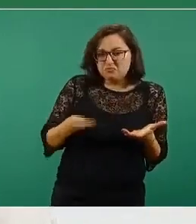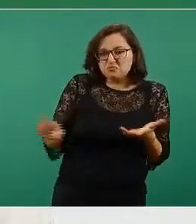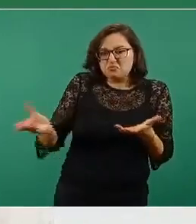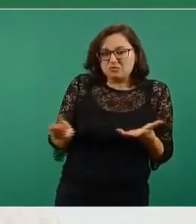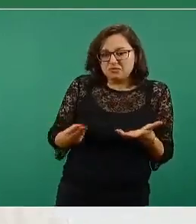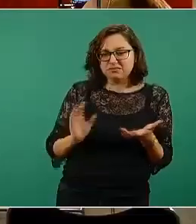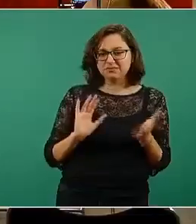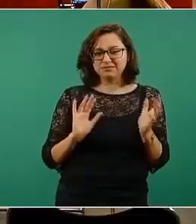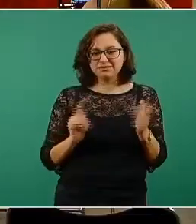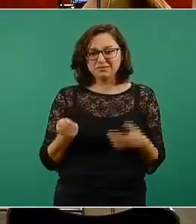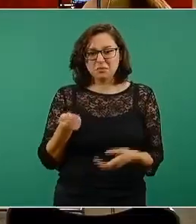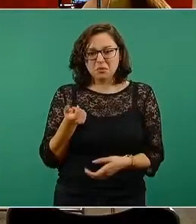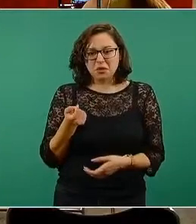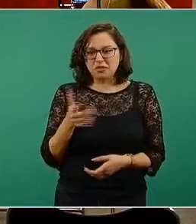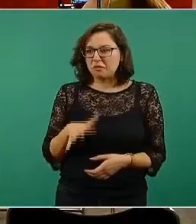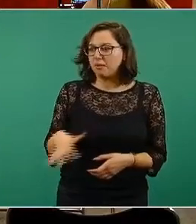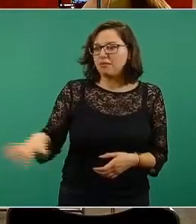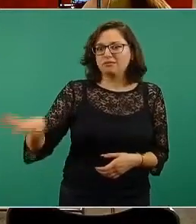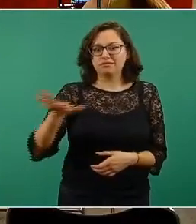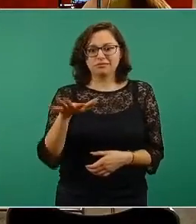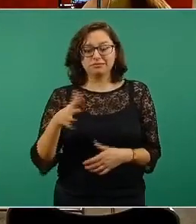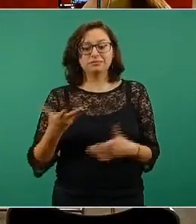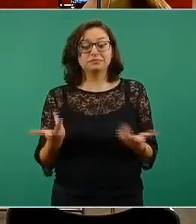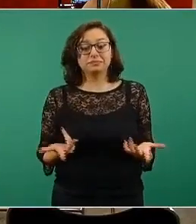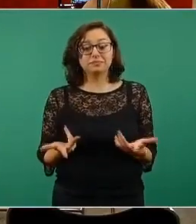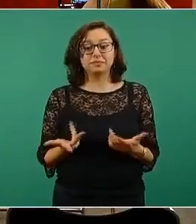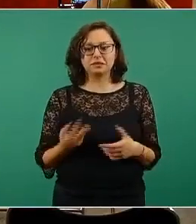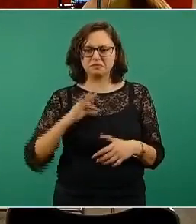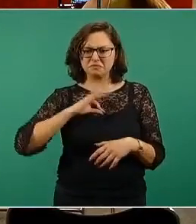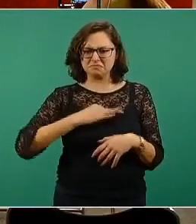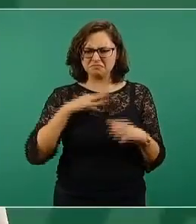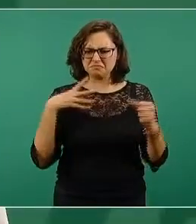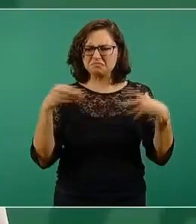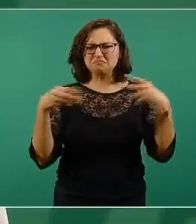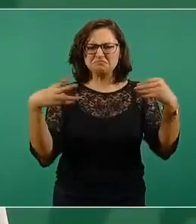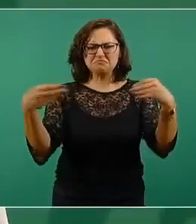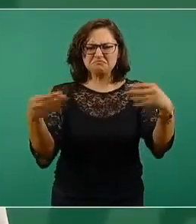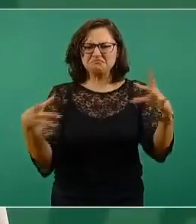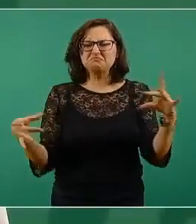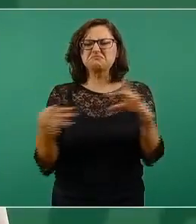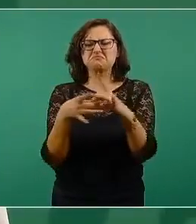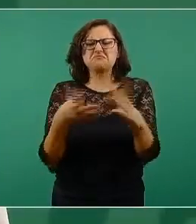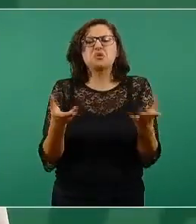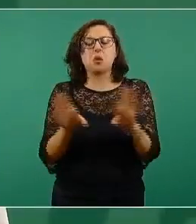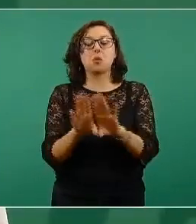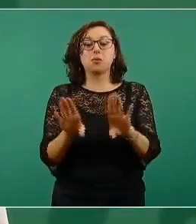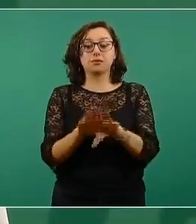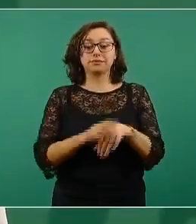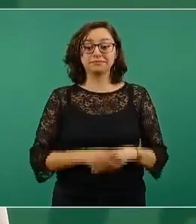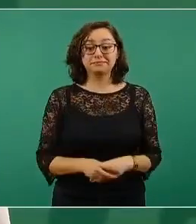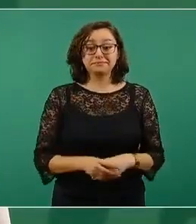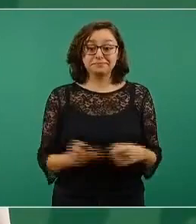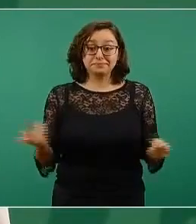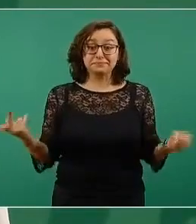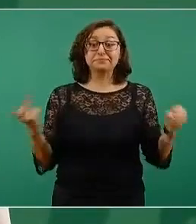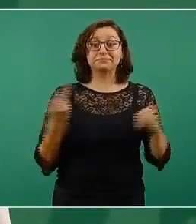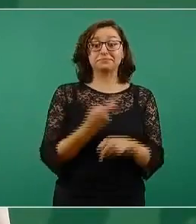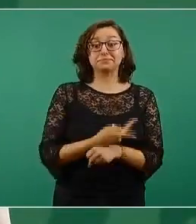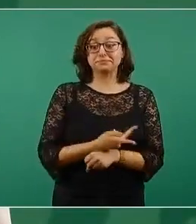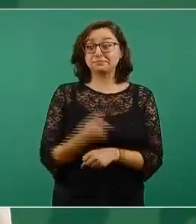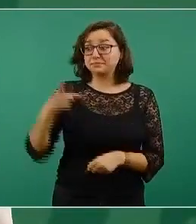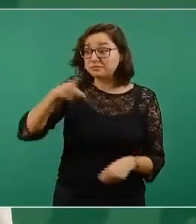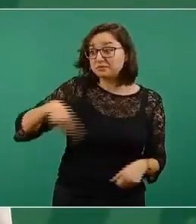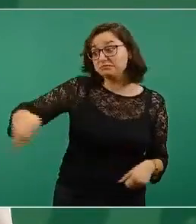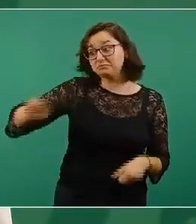tienen poco. ¿Por qué esto es importante en una epidemia? Porque esta desigualdad implica la